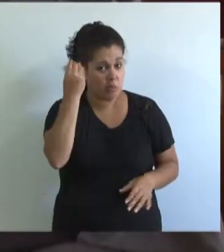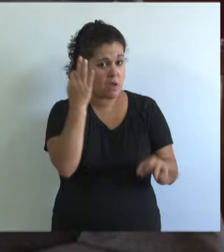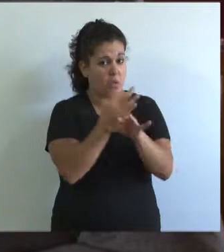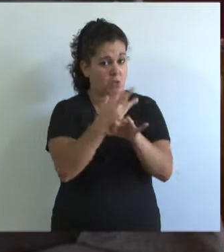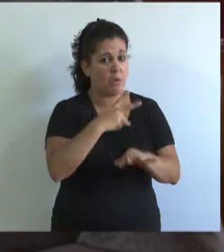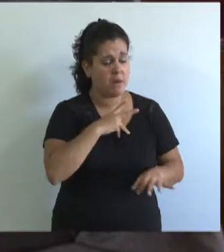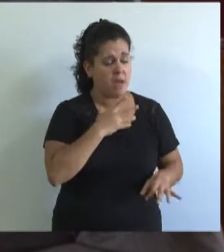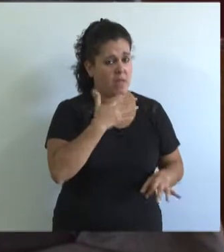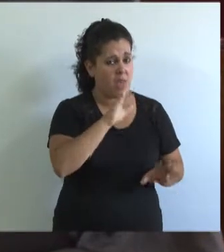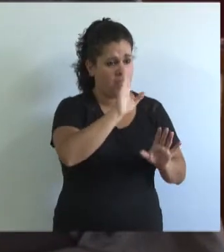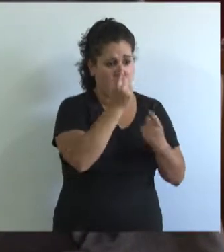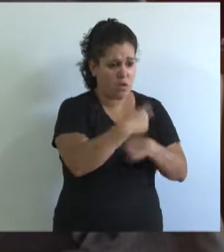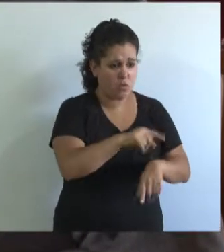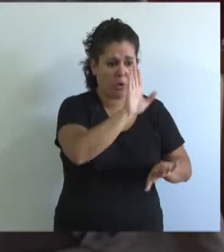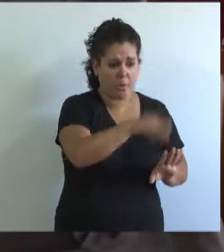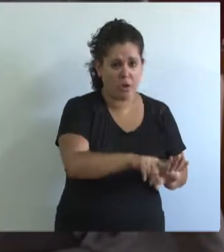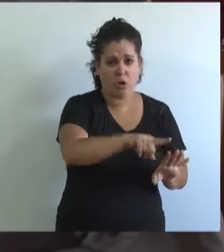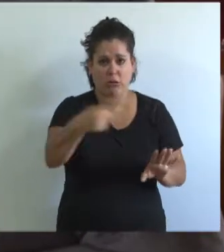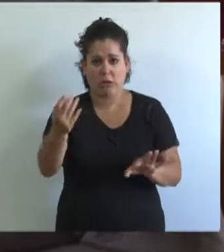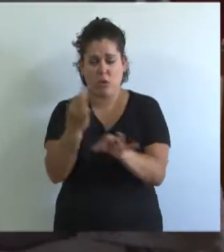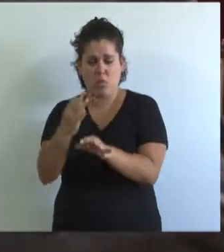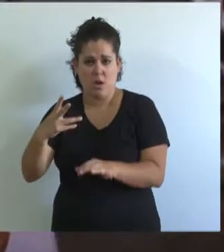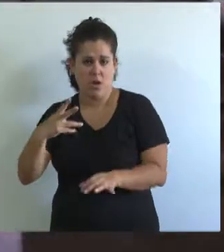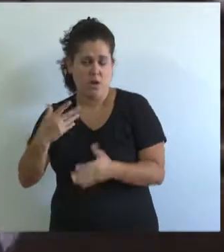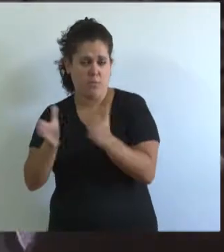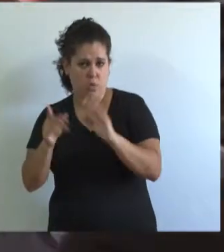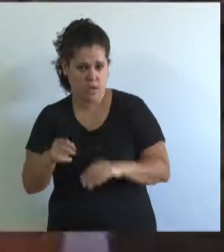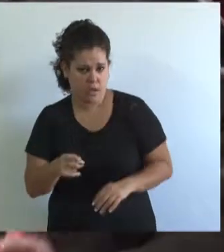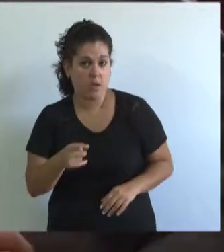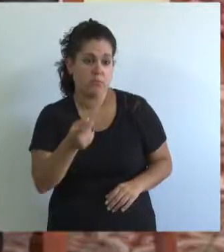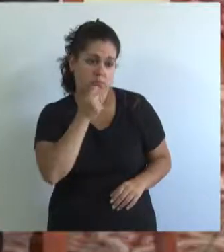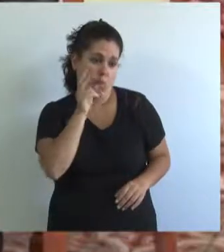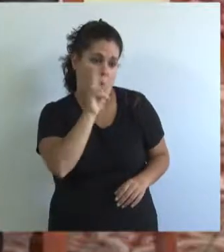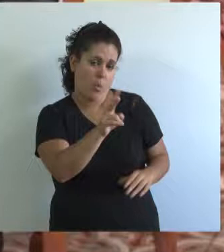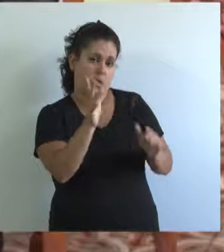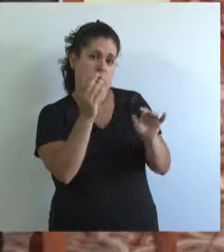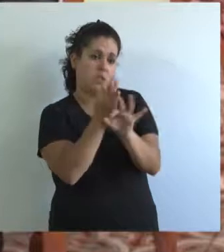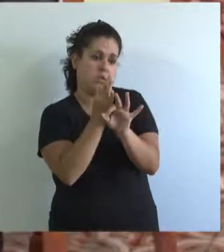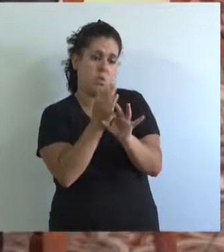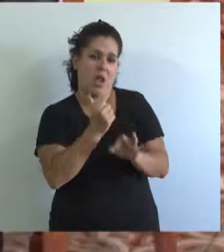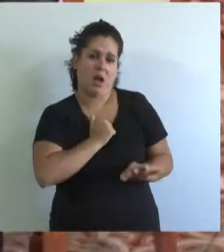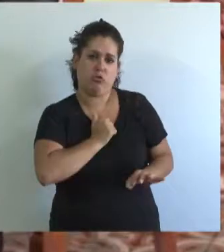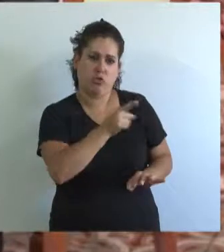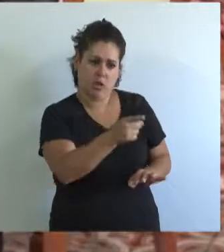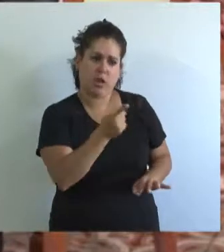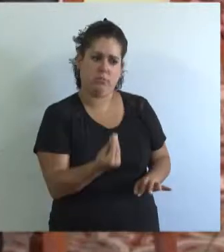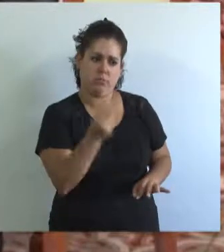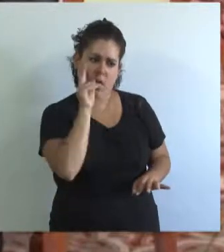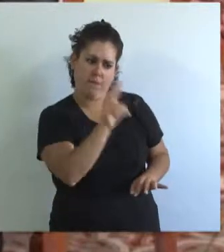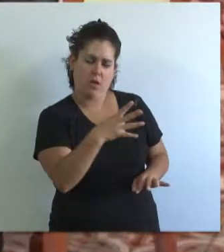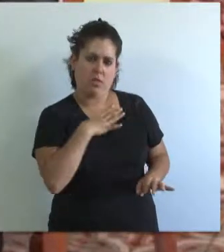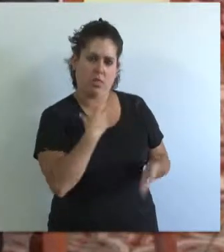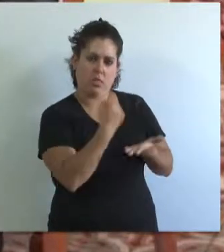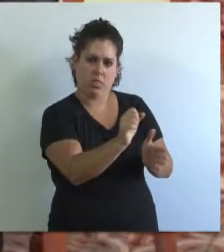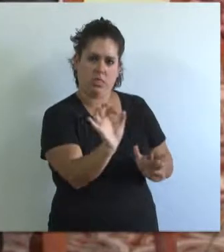de educación privada tiene menos recursos que el de la pública, ¿no? Cuántas escuelas parroquiales uno ve en el barrio, y muchos